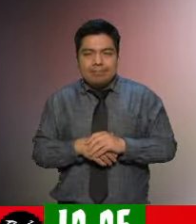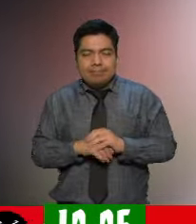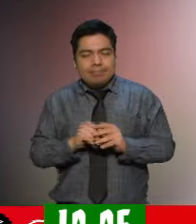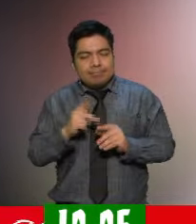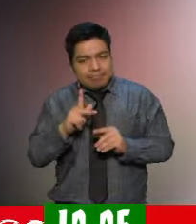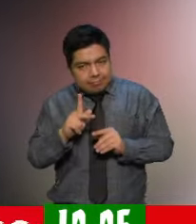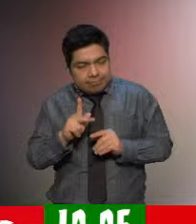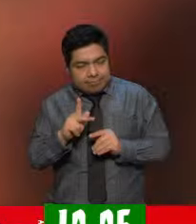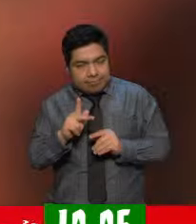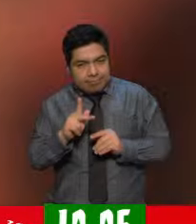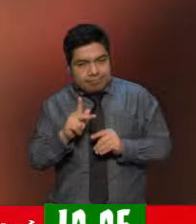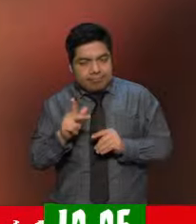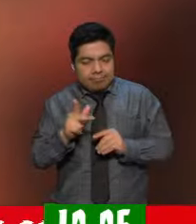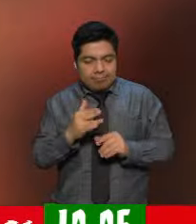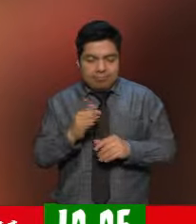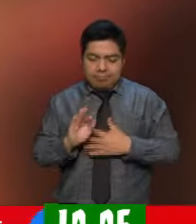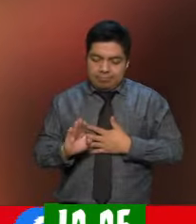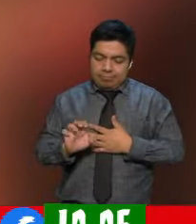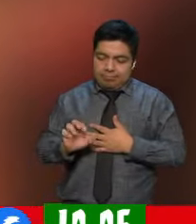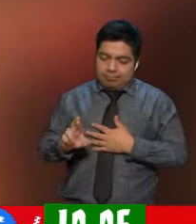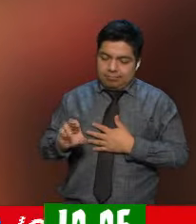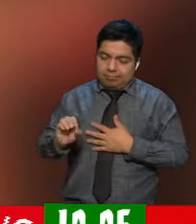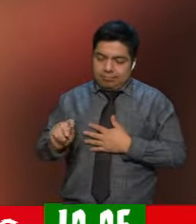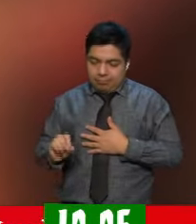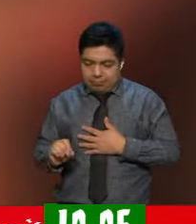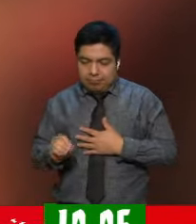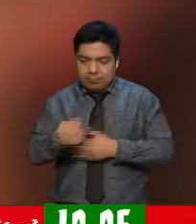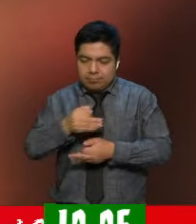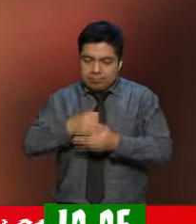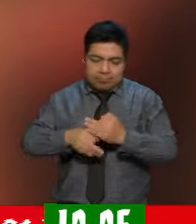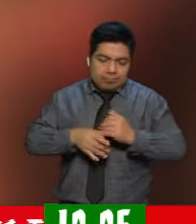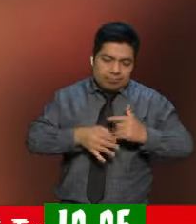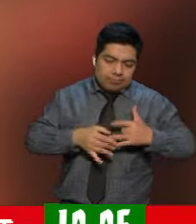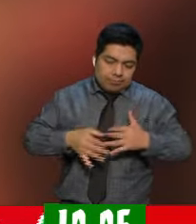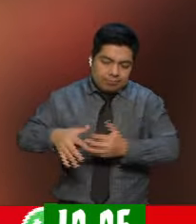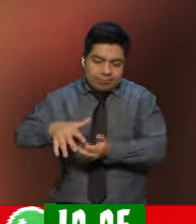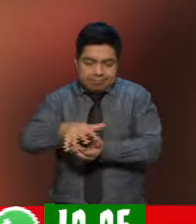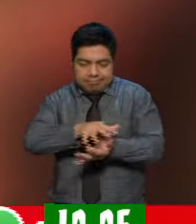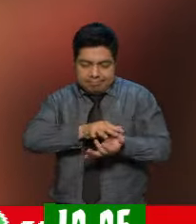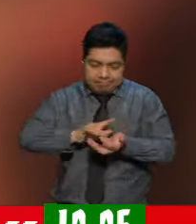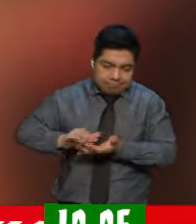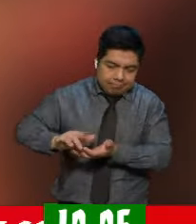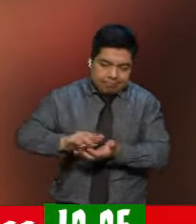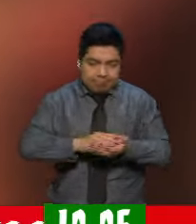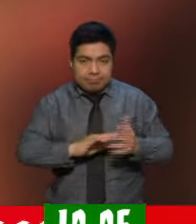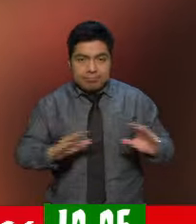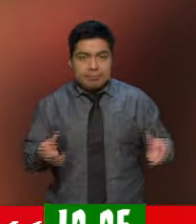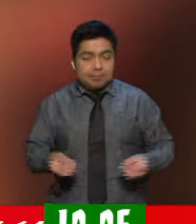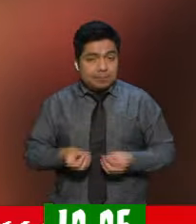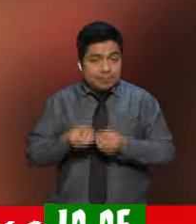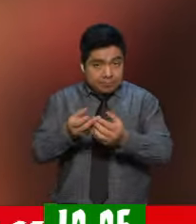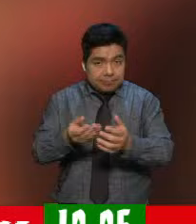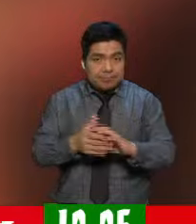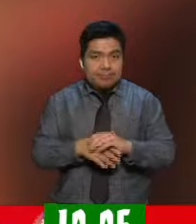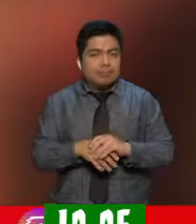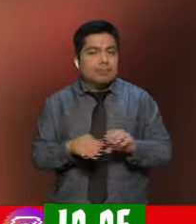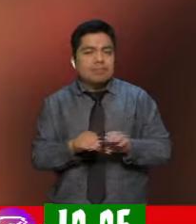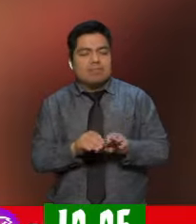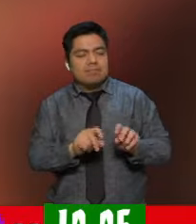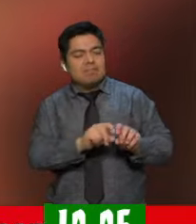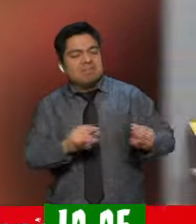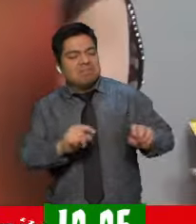Pero pues Buen Rostro es como ese lugar donde todo eso fluye y se mezcla y pues sale, ¿no? Y pues más por ponerle una